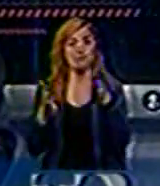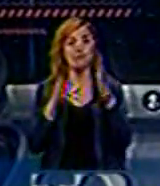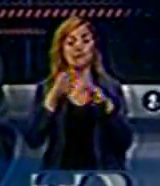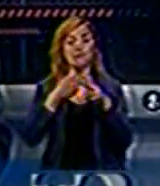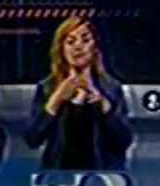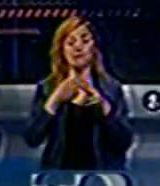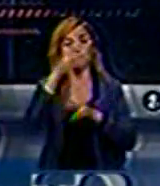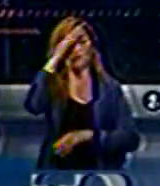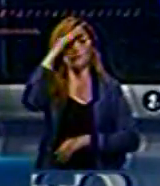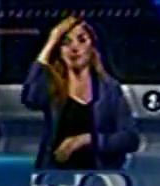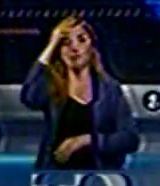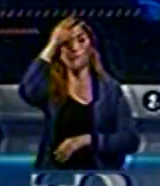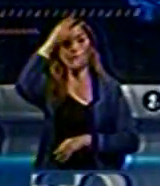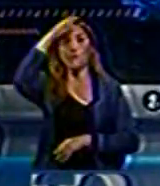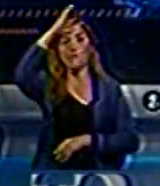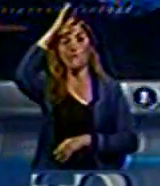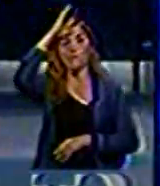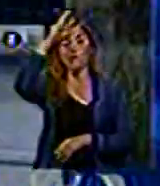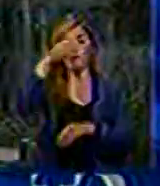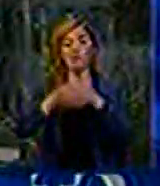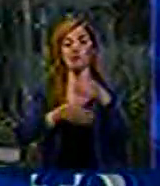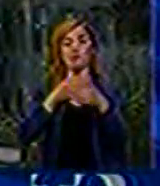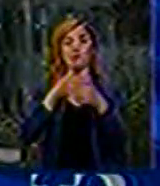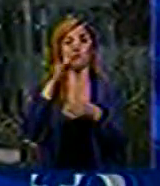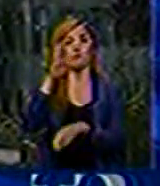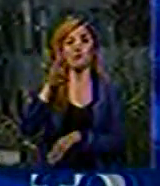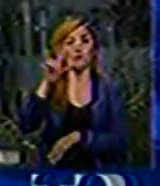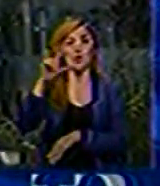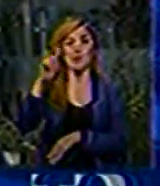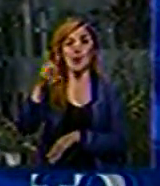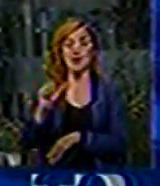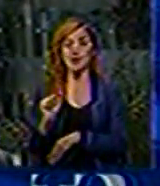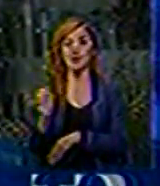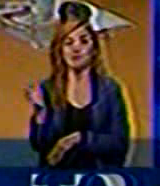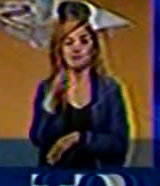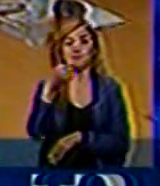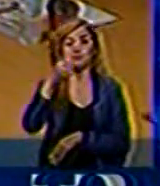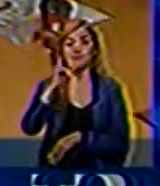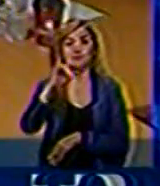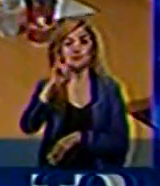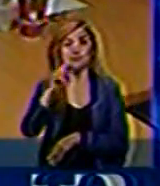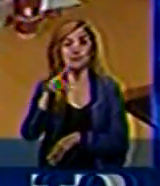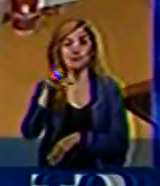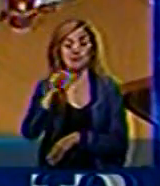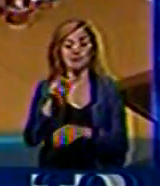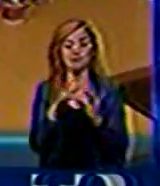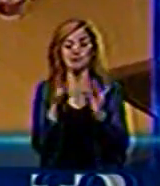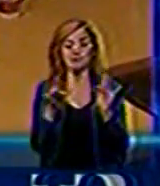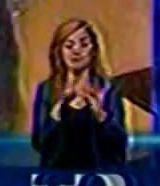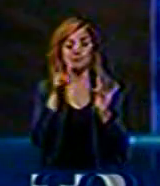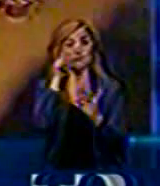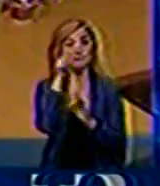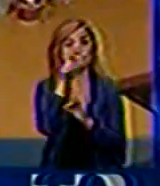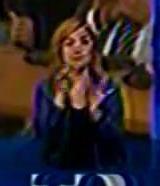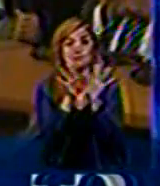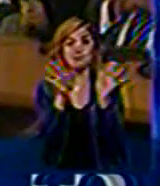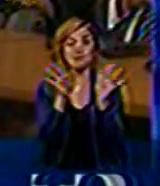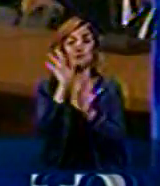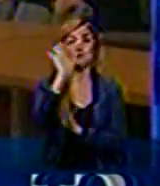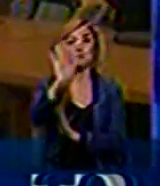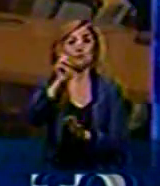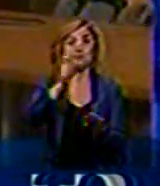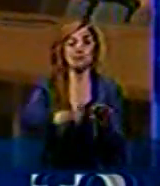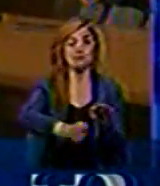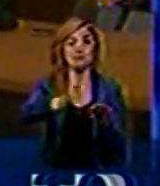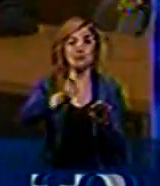El ex agente de inteligencia y procesado por el caso Balda, Raúl Chicaiza, presentó un escrito a la Fiscalía General del Estado por medio de su abogado